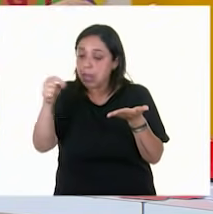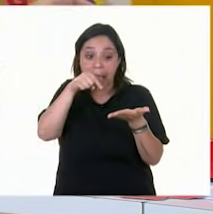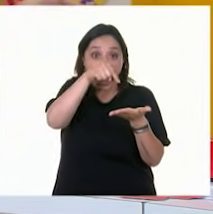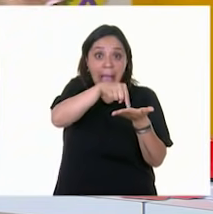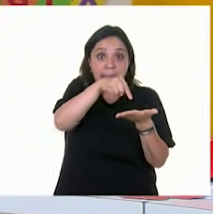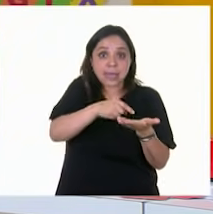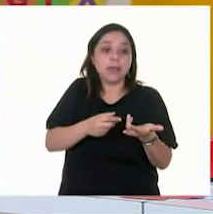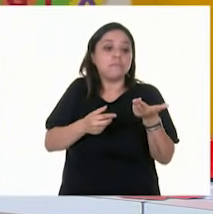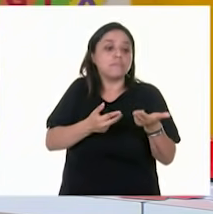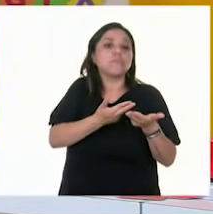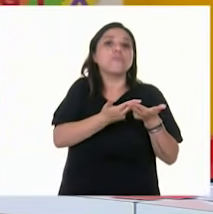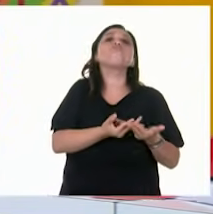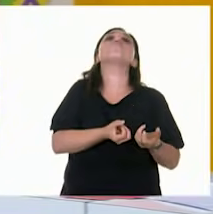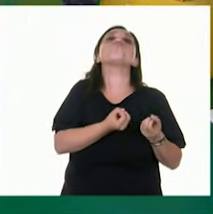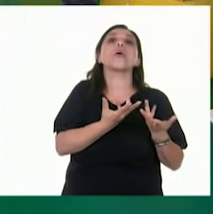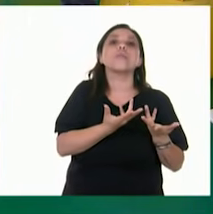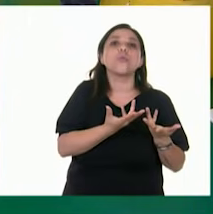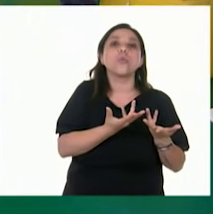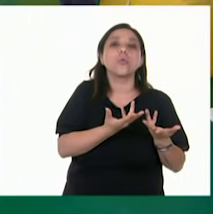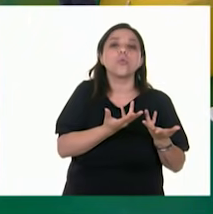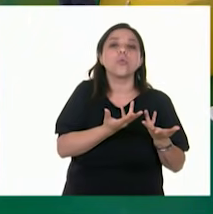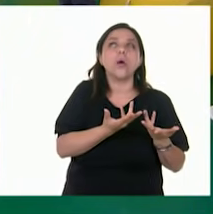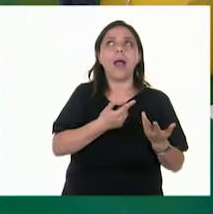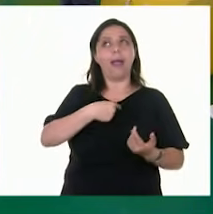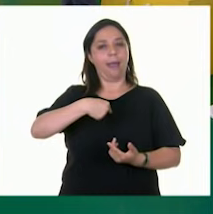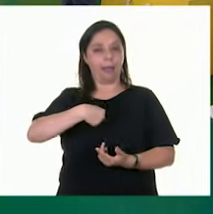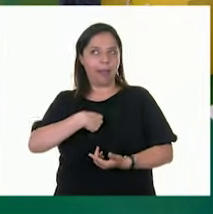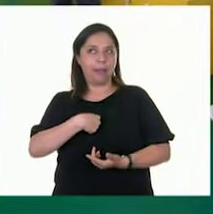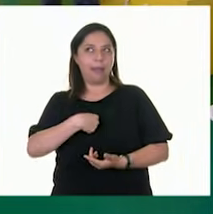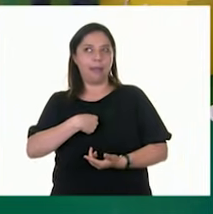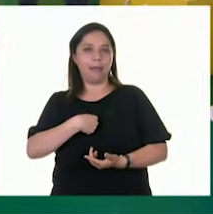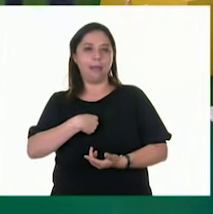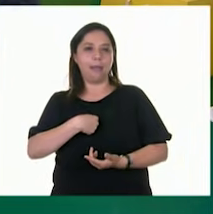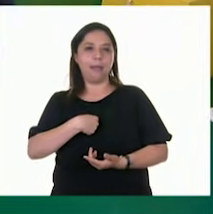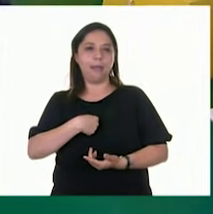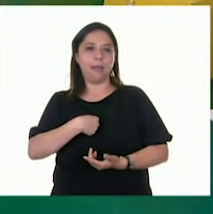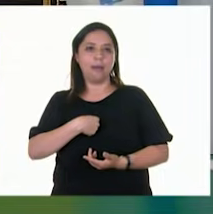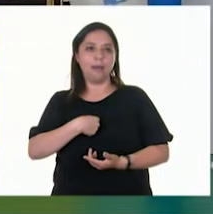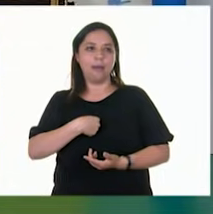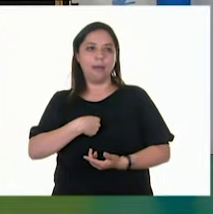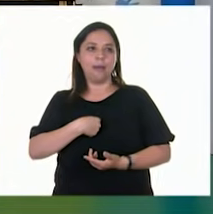¿con qué me quedo yo? Ah, bueno, pues yo me quedo...